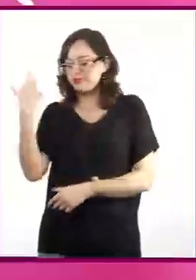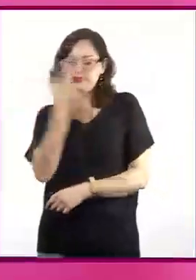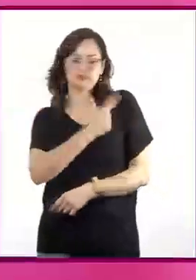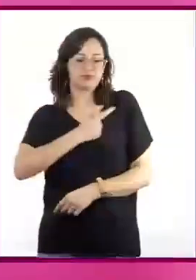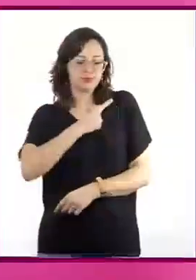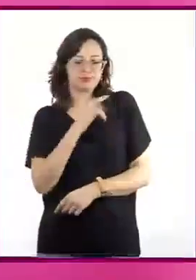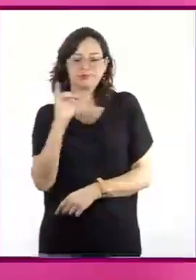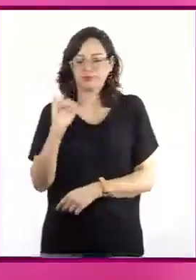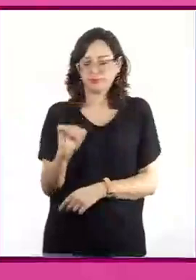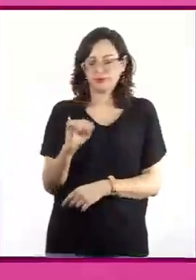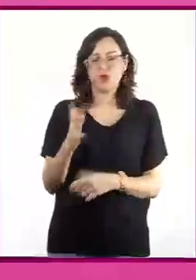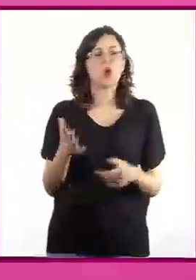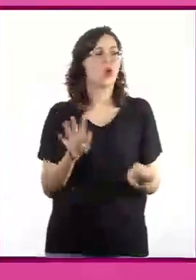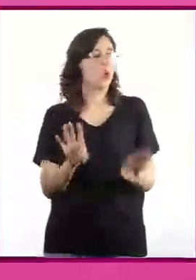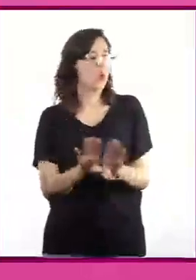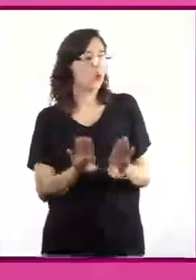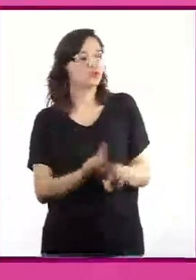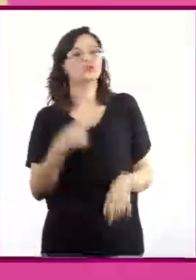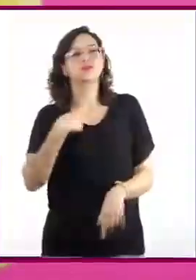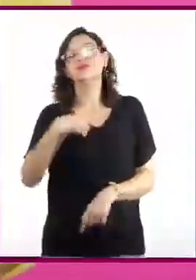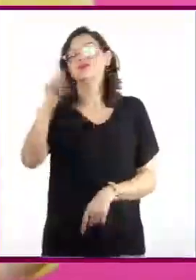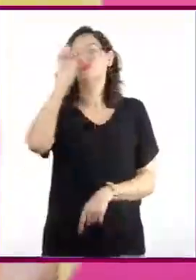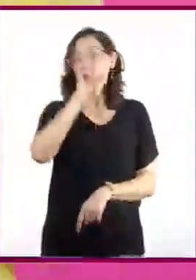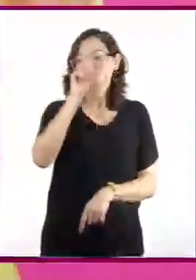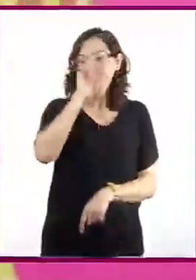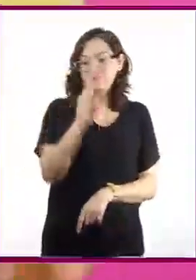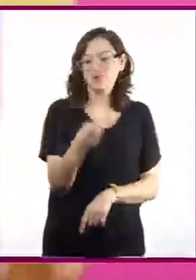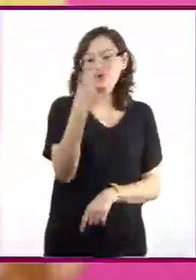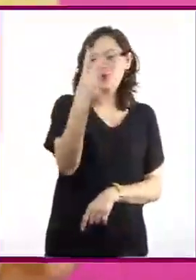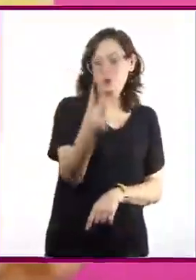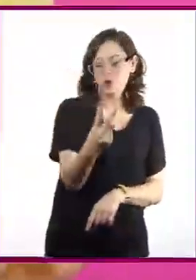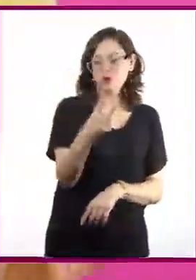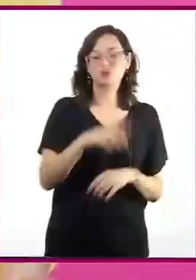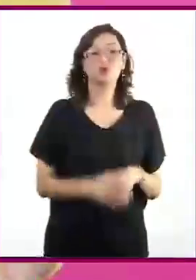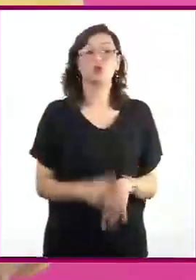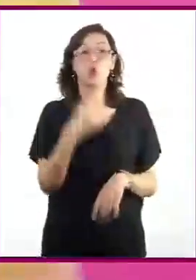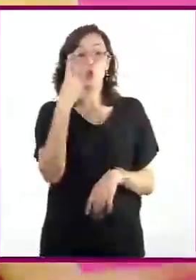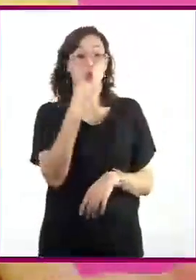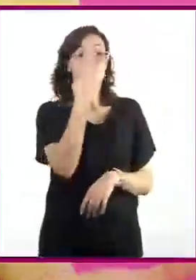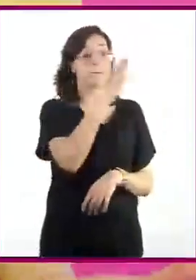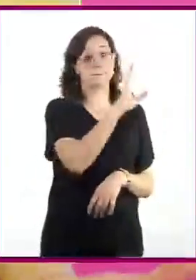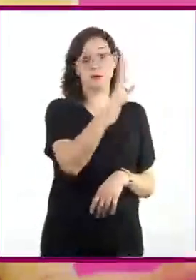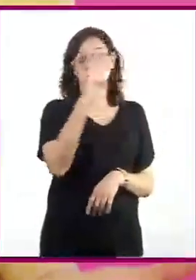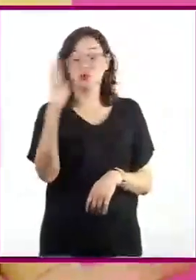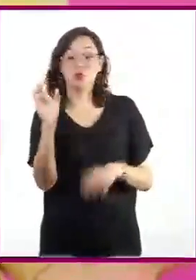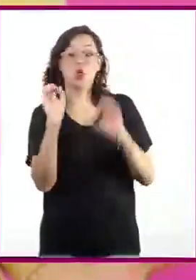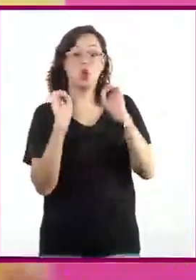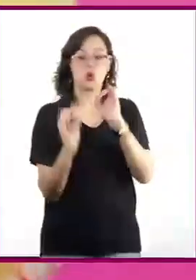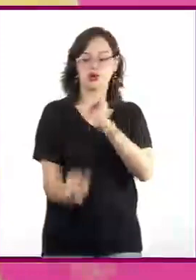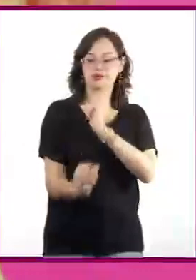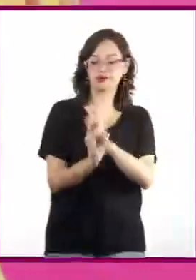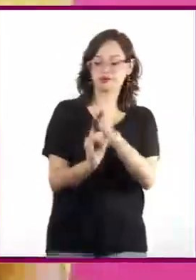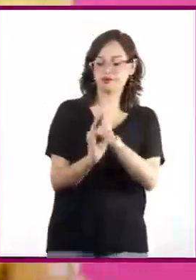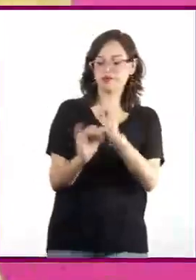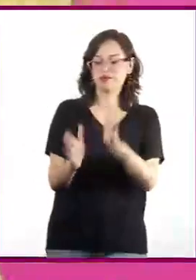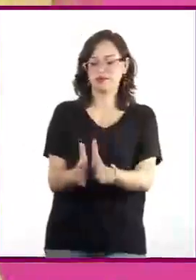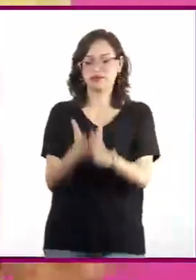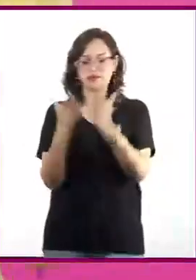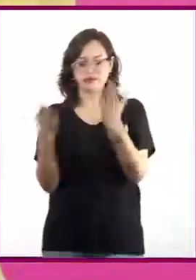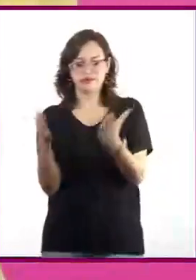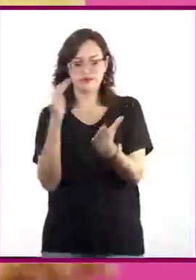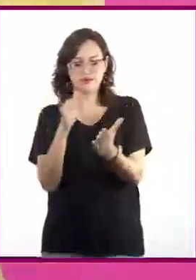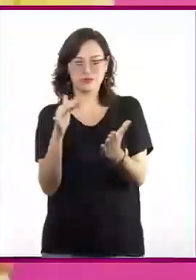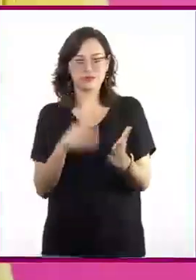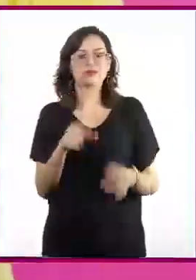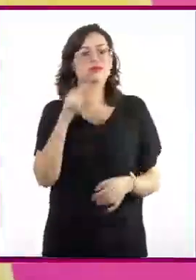2 recomendaciones en una. La primera recomendación es que vayan a la biblioteca o busquen un poema en internet y traten de